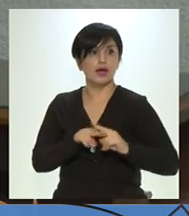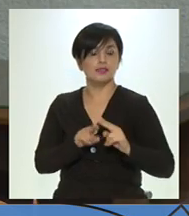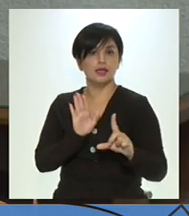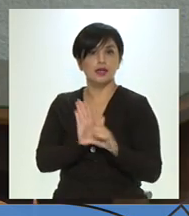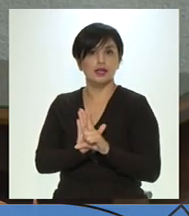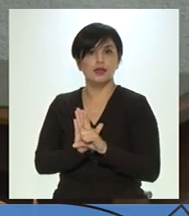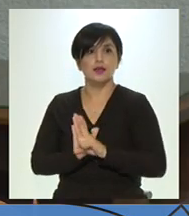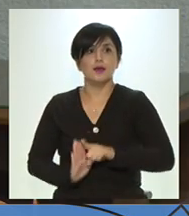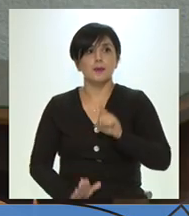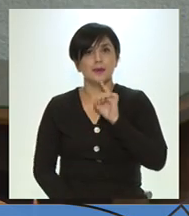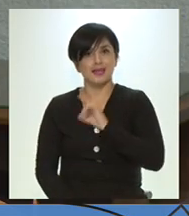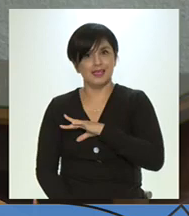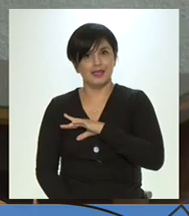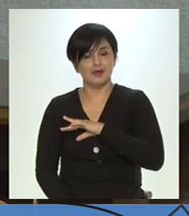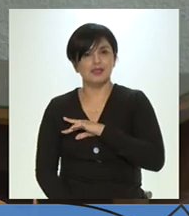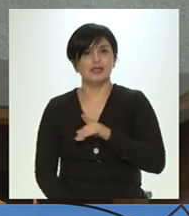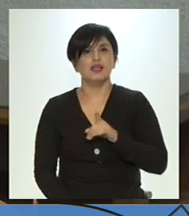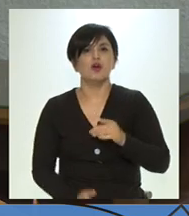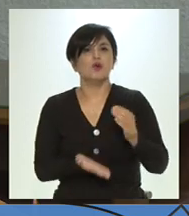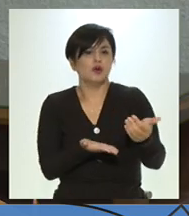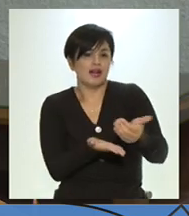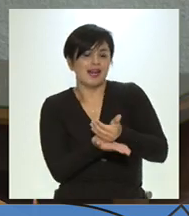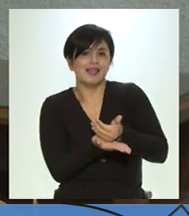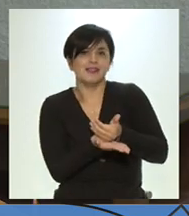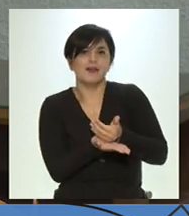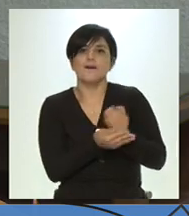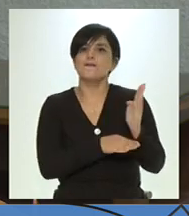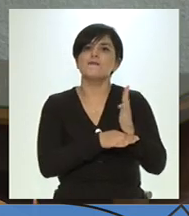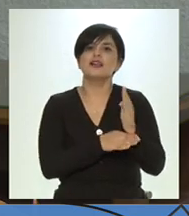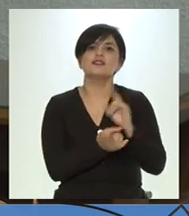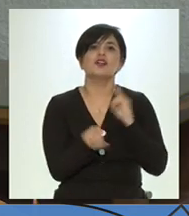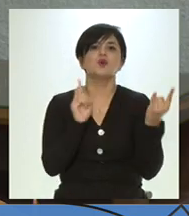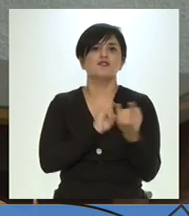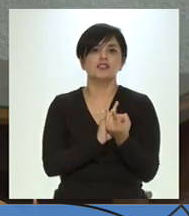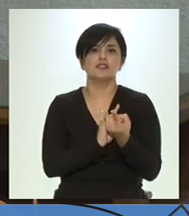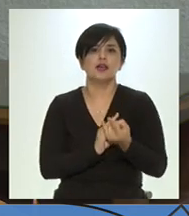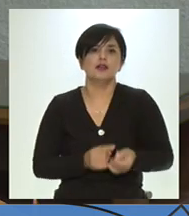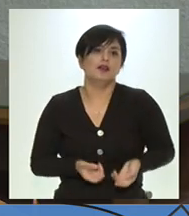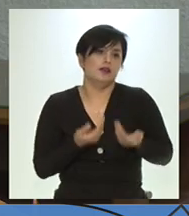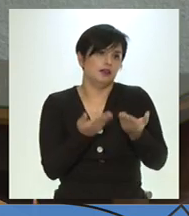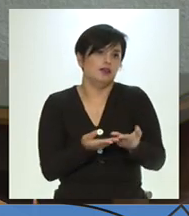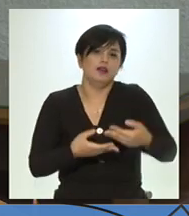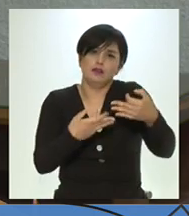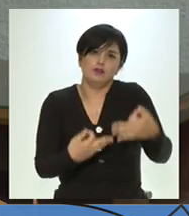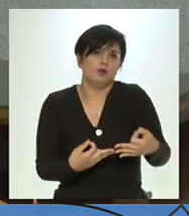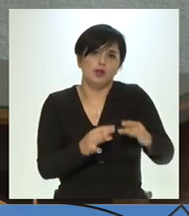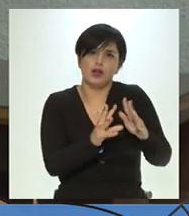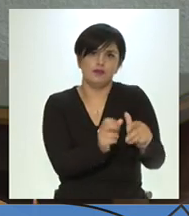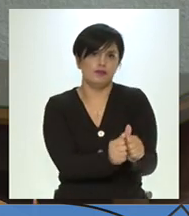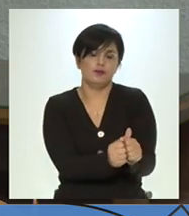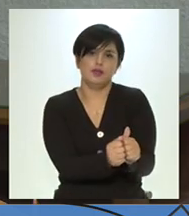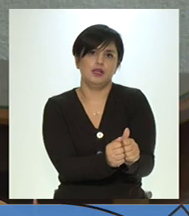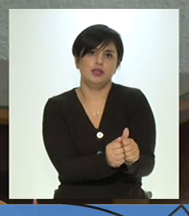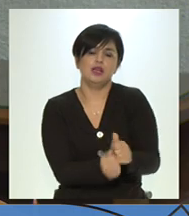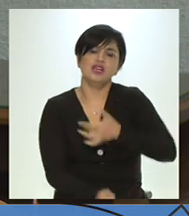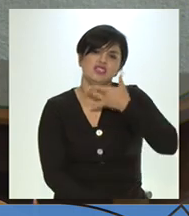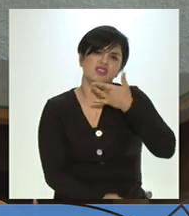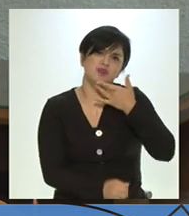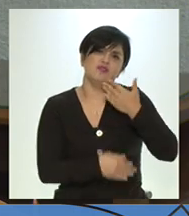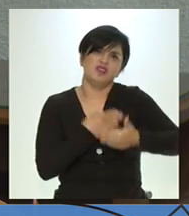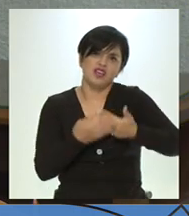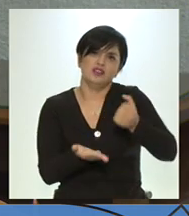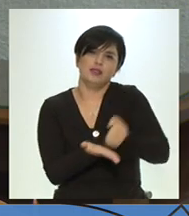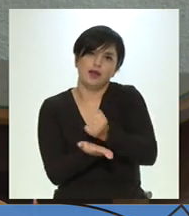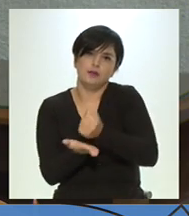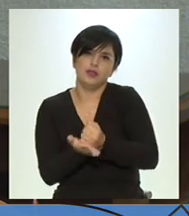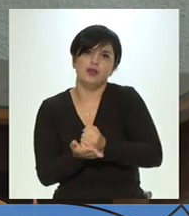con una renta básica universal que permita dar certidumbre a las familias simplificar procesos y